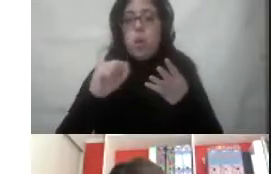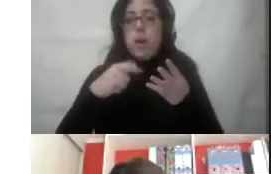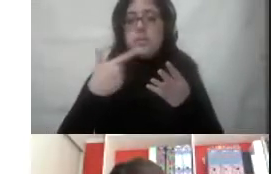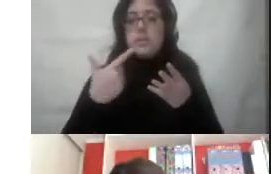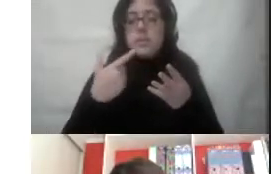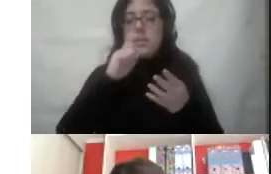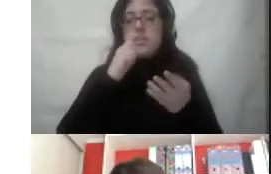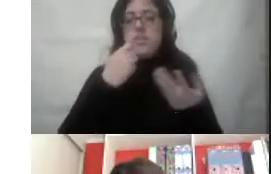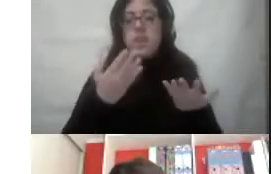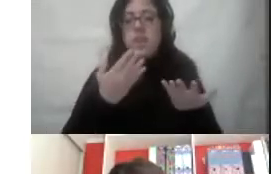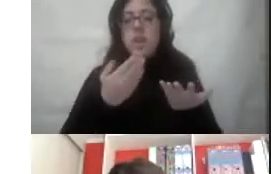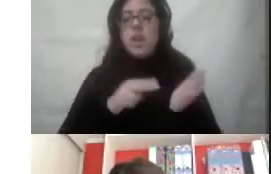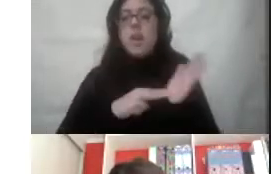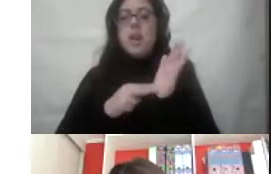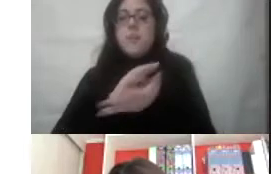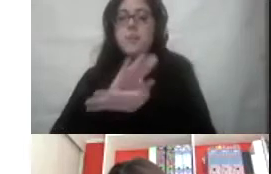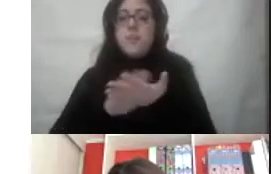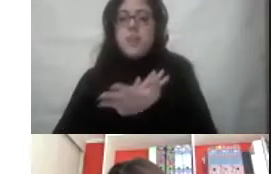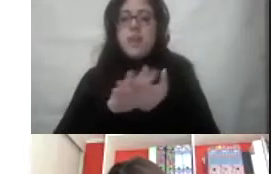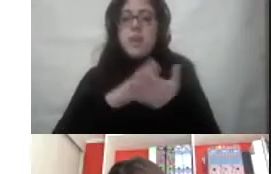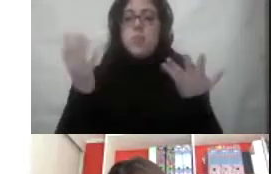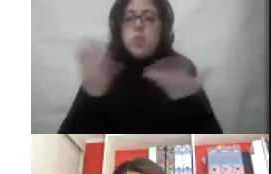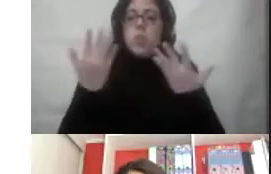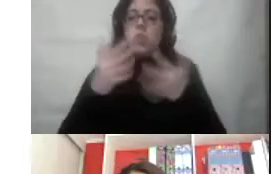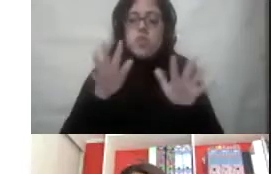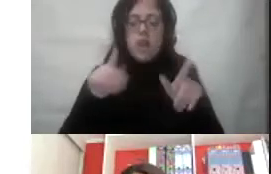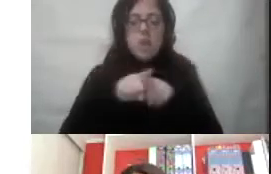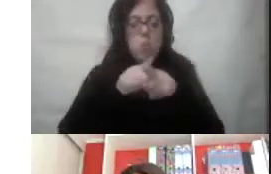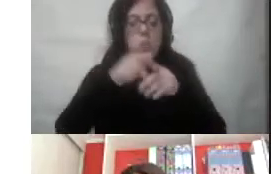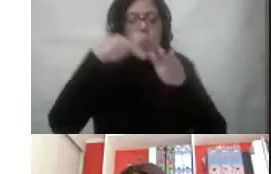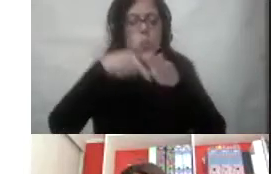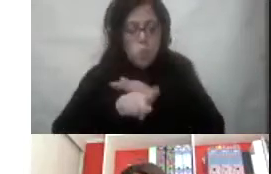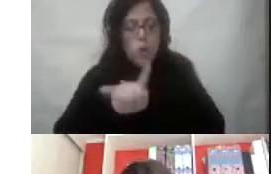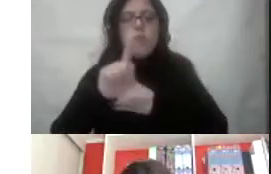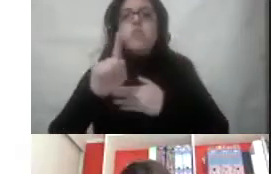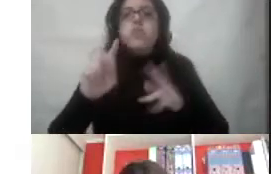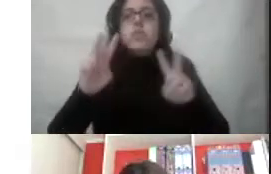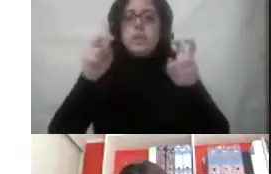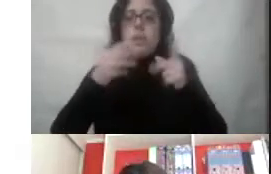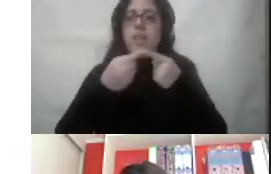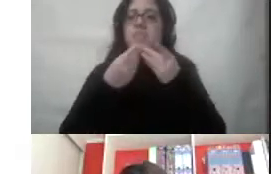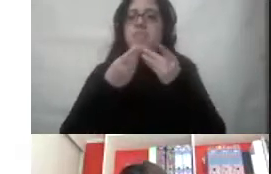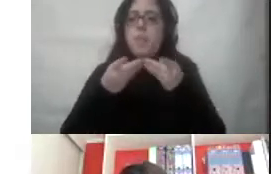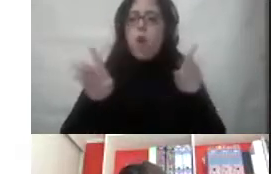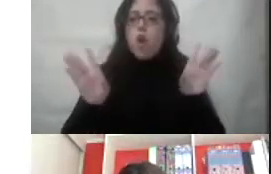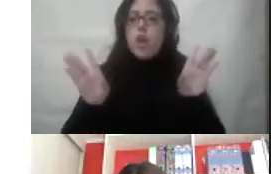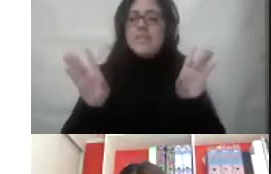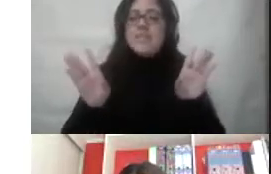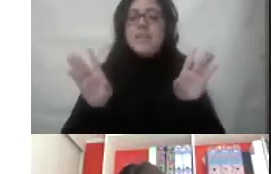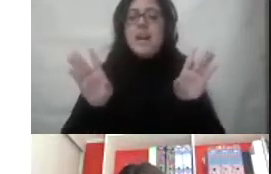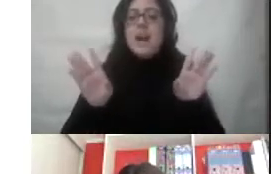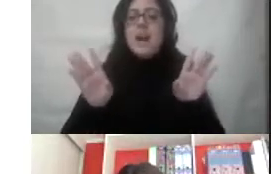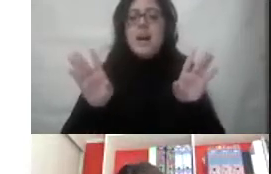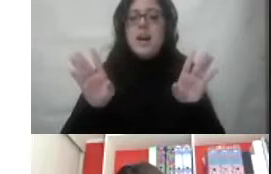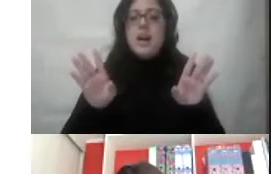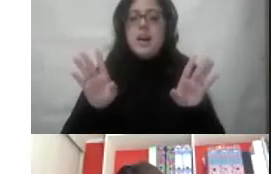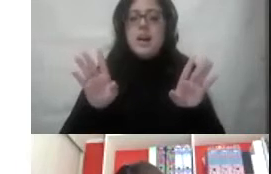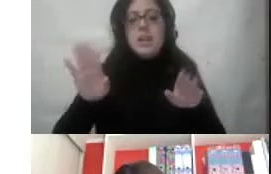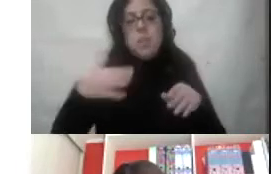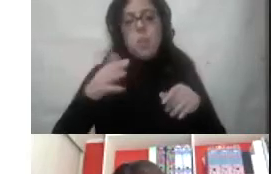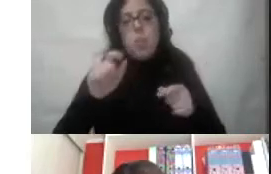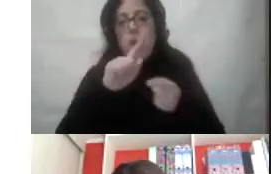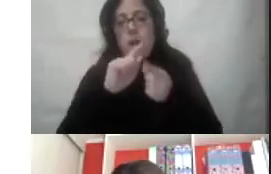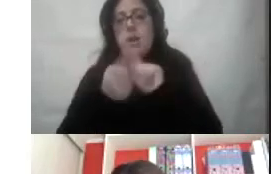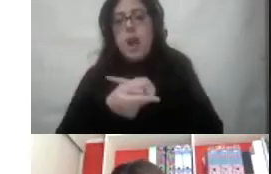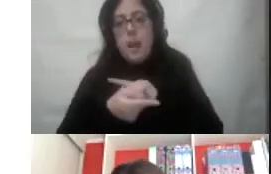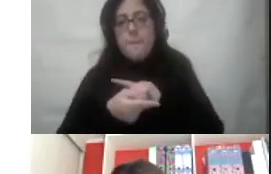cómo se fue progresando la democratización en la sociedad durante el siglo XX, para luego pasar al OA 8, ¿ya? Que puede